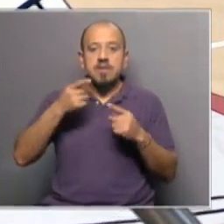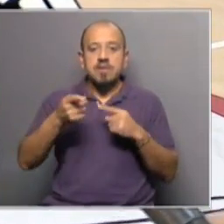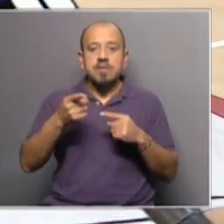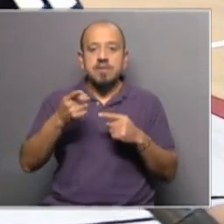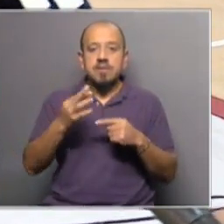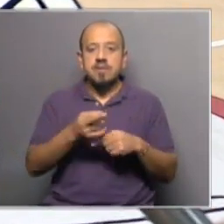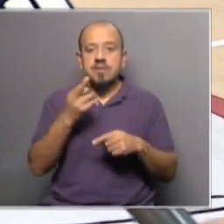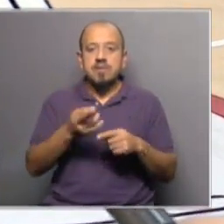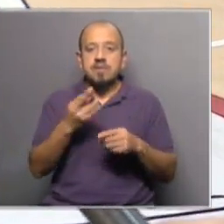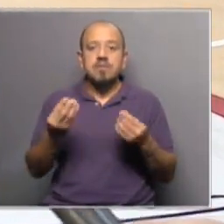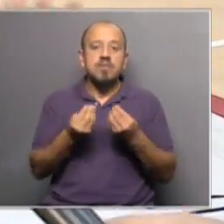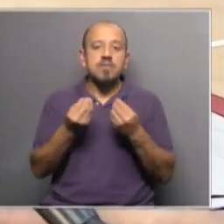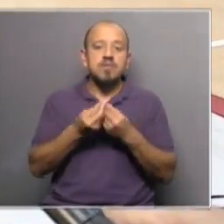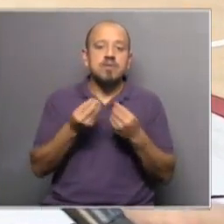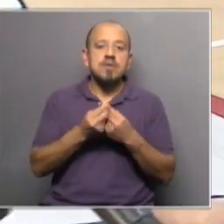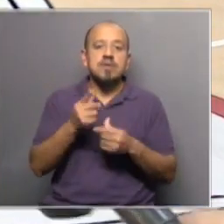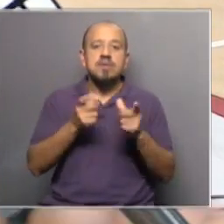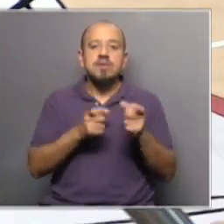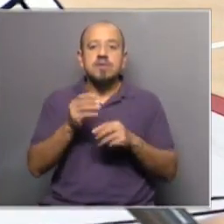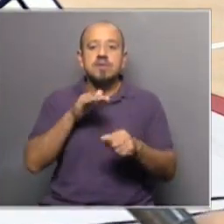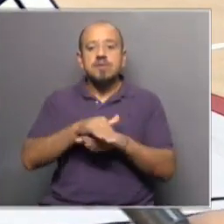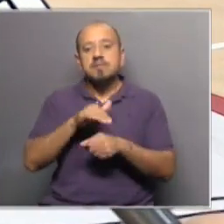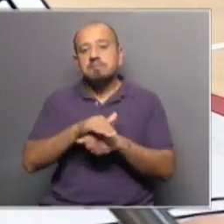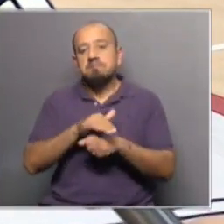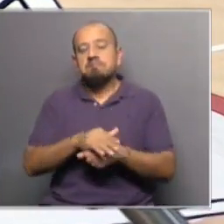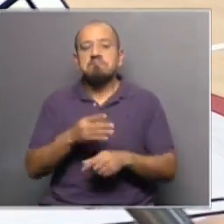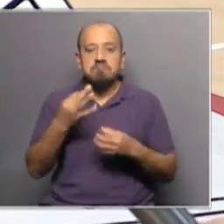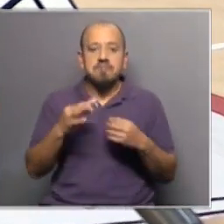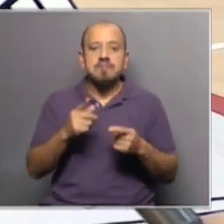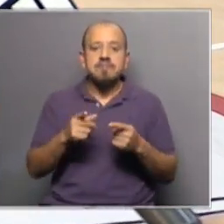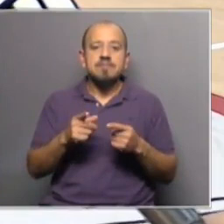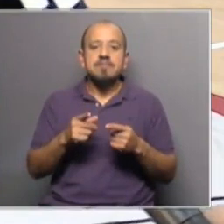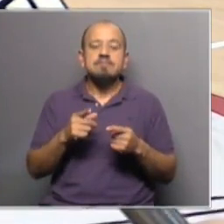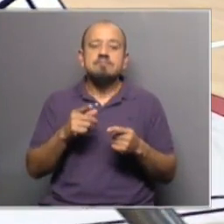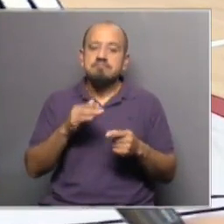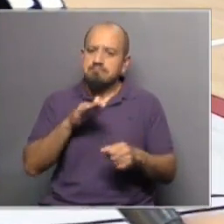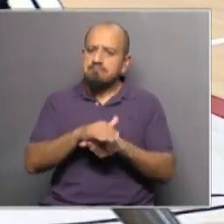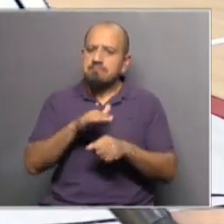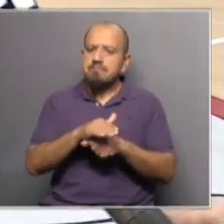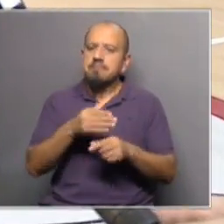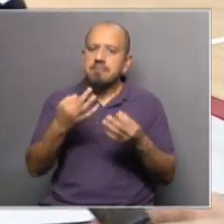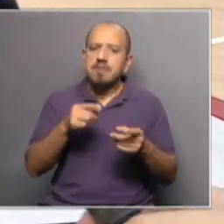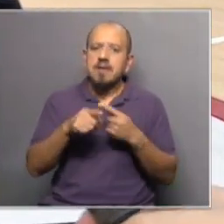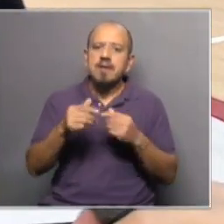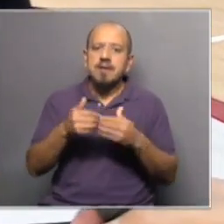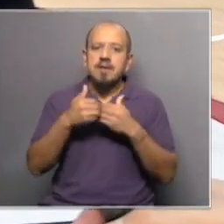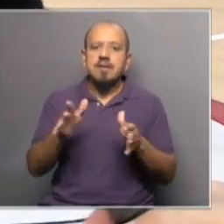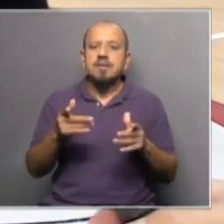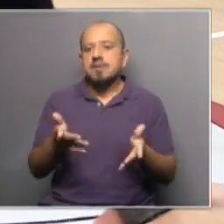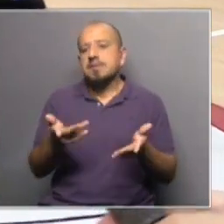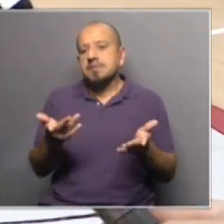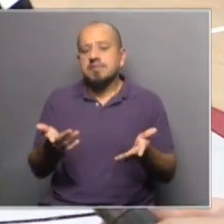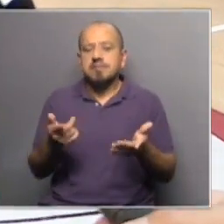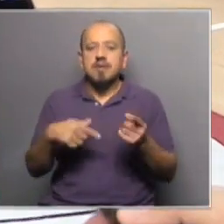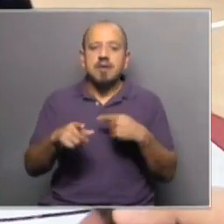la atención, y mucha gente me preguntó, me felicitó, esto que lo otro, pero... estaría bueno de que empiece como a normalizarse,